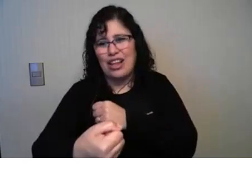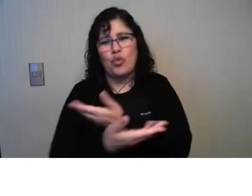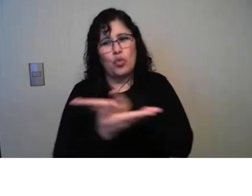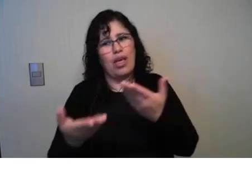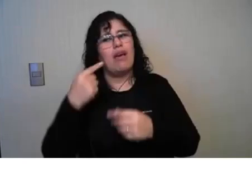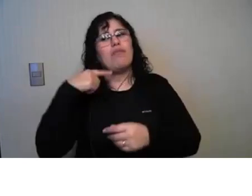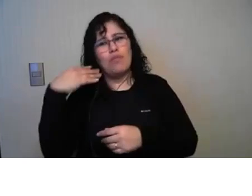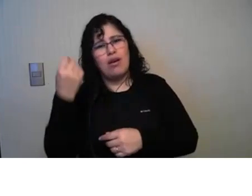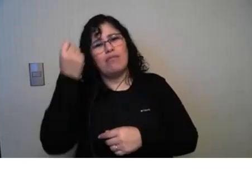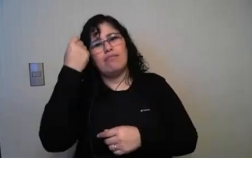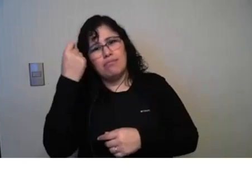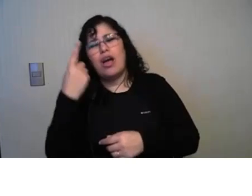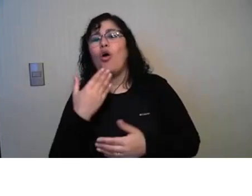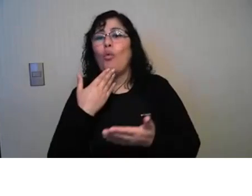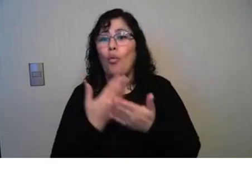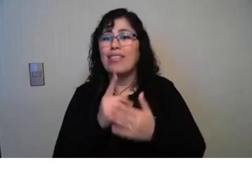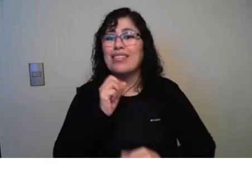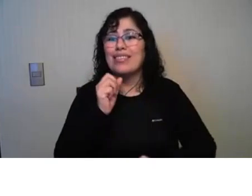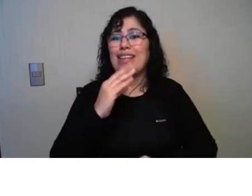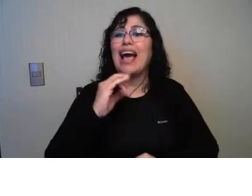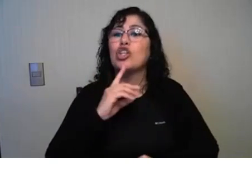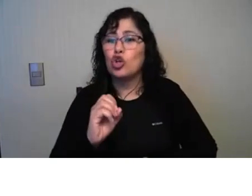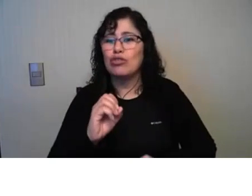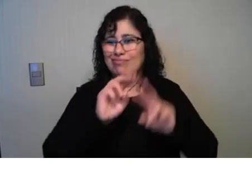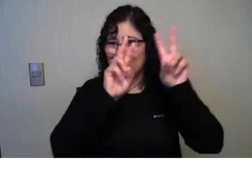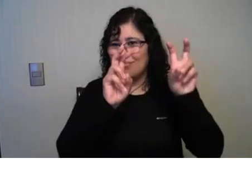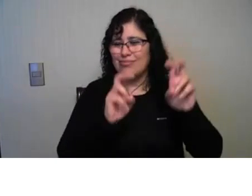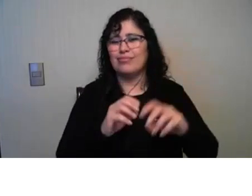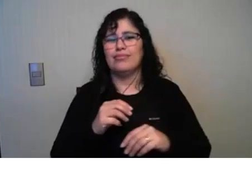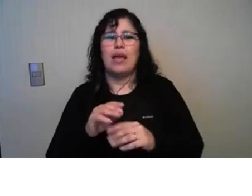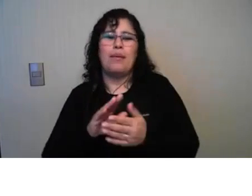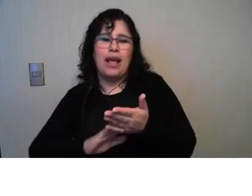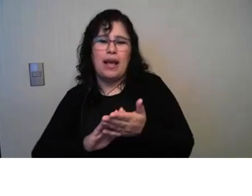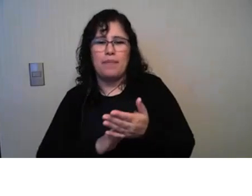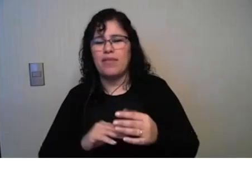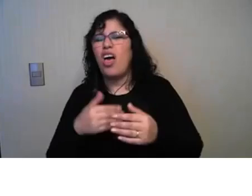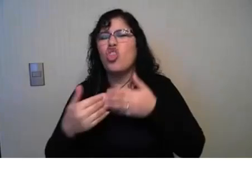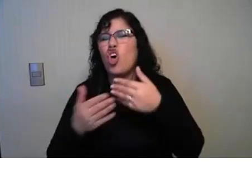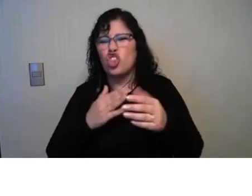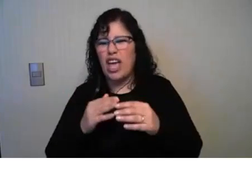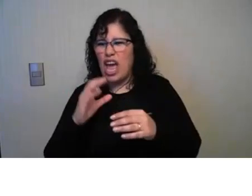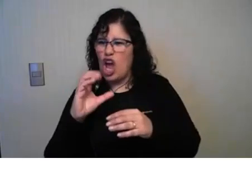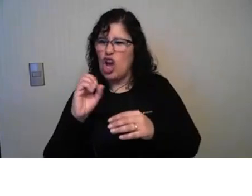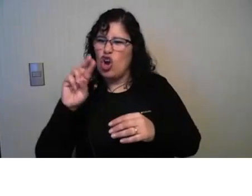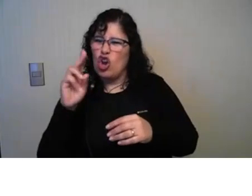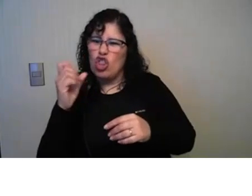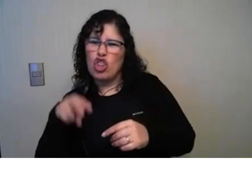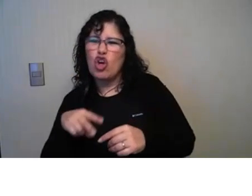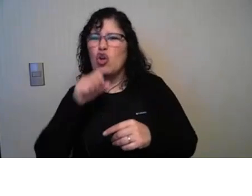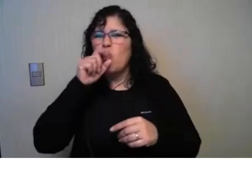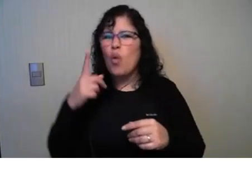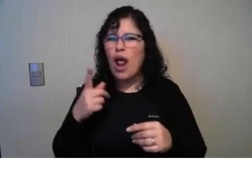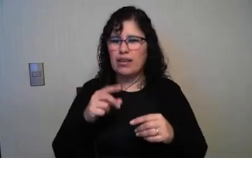cuando hablemos de tracto vamos a hablar, el tracto espinotalámico va por el cordón anterior, posterior o lateral. Ahí tienen que ir